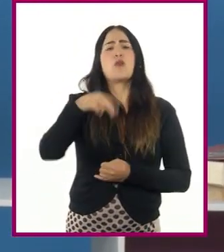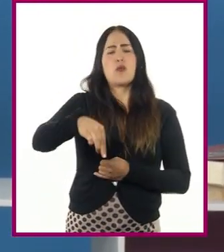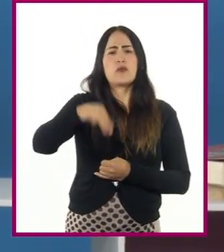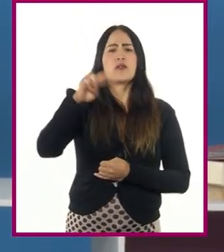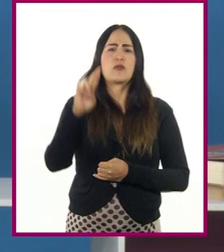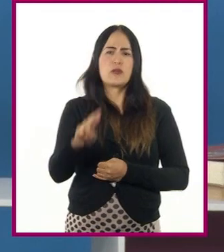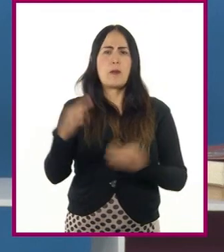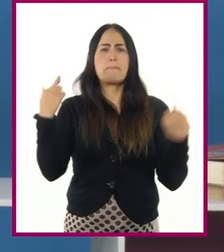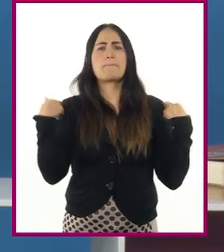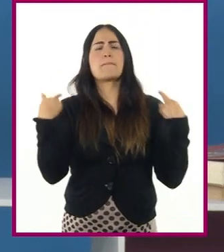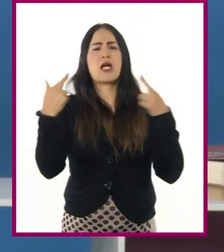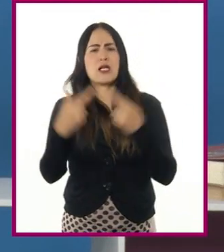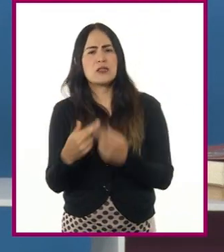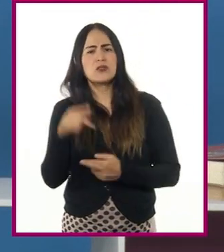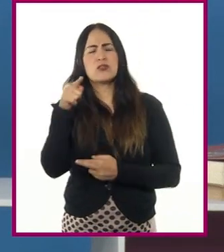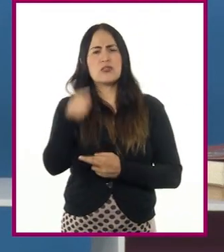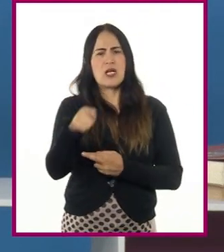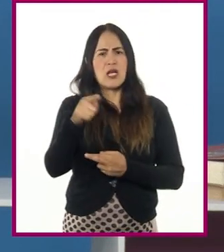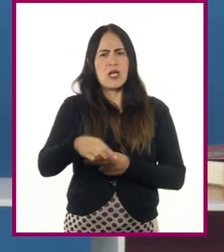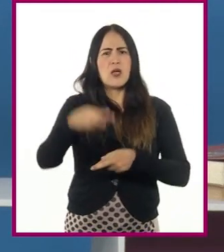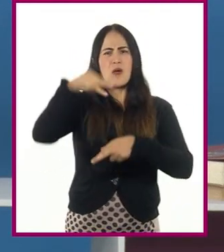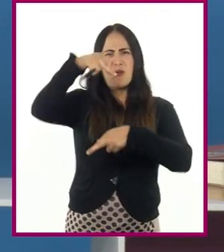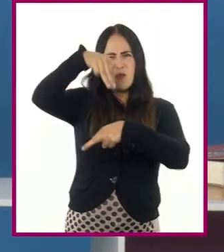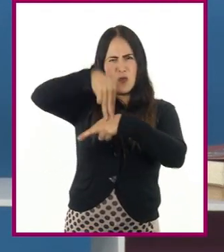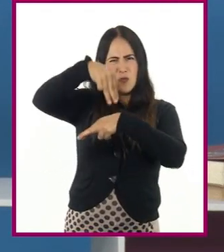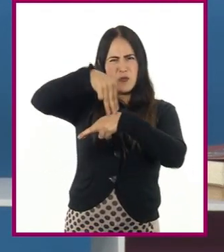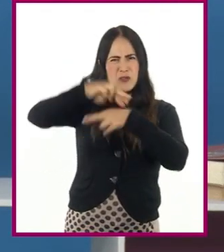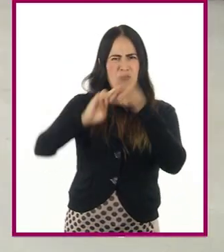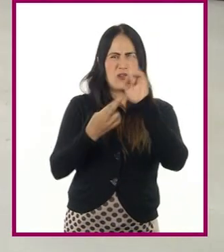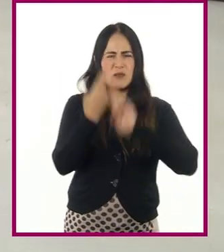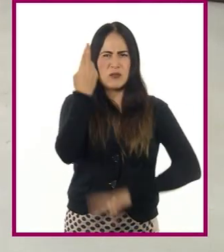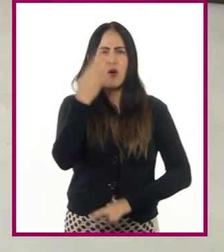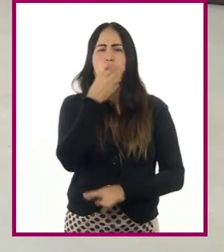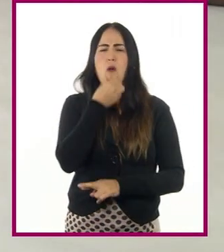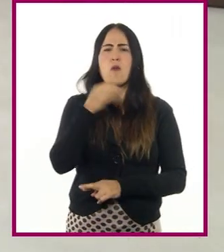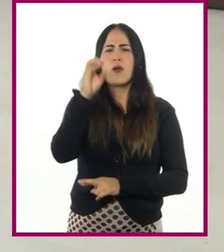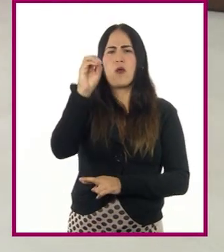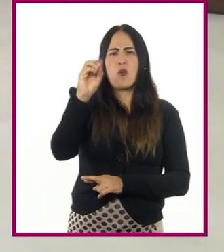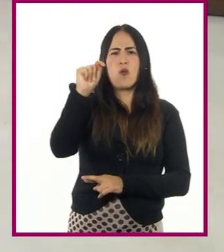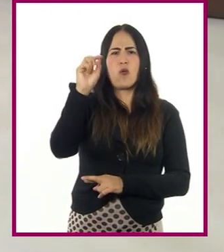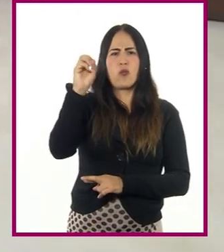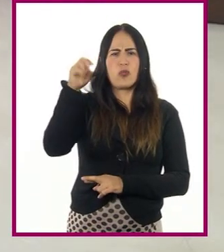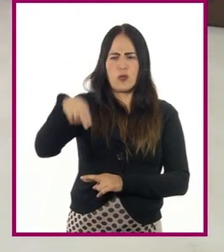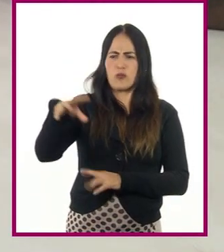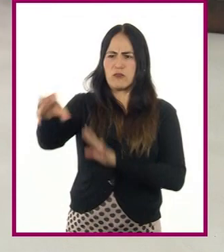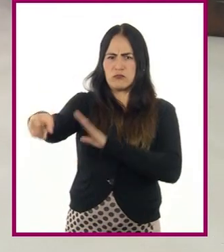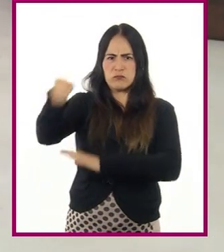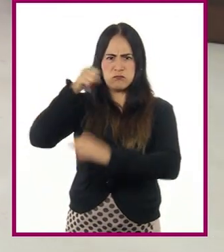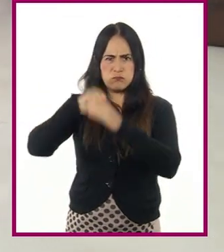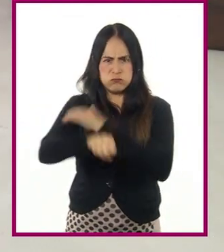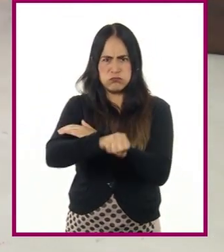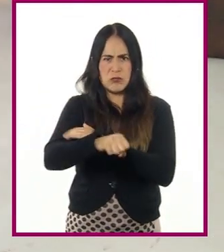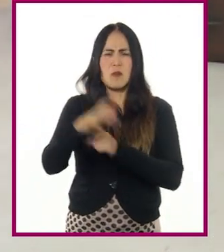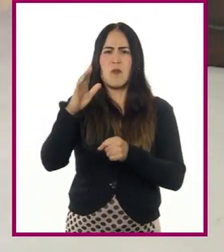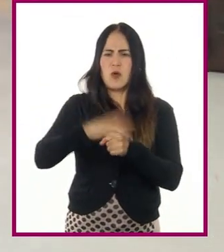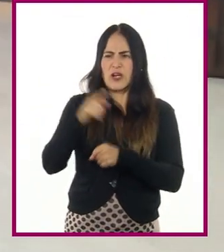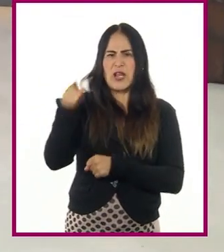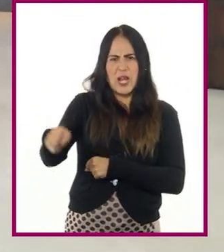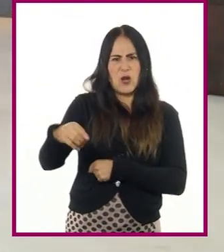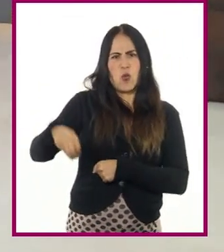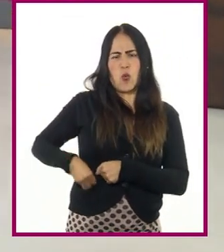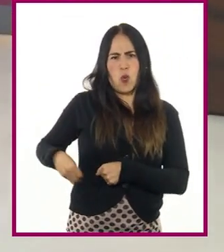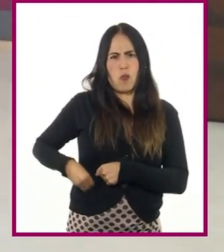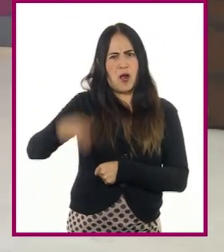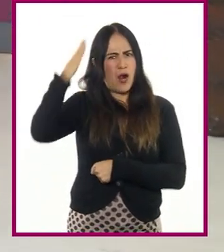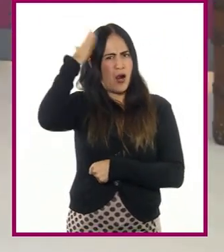en el Monumento a la Revolución, Otón Salazar fue detenido bajo el cargo de disolución social y